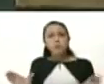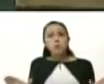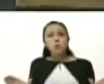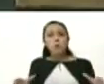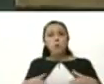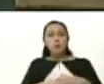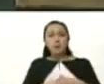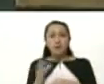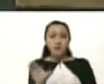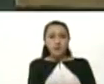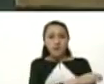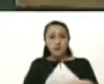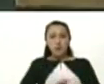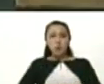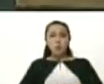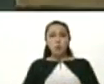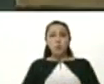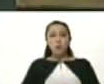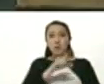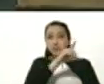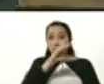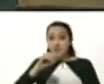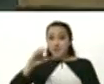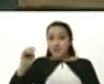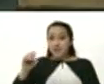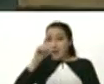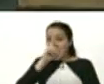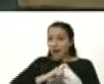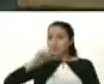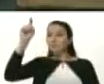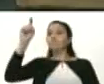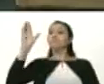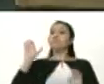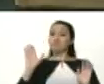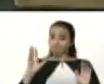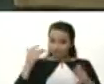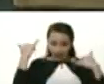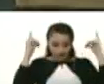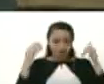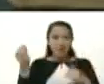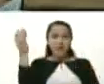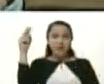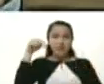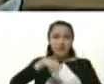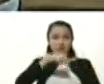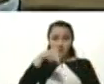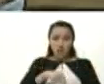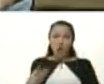Guayanesa. Y cuando cumple 100 años, que haya una Asamblea Nacional que la celebre. Un abrazo.